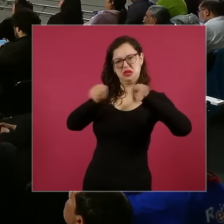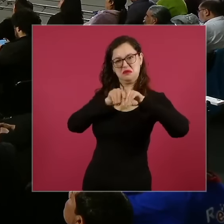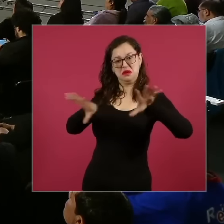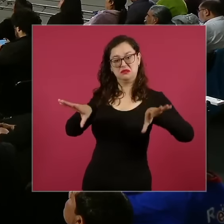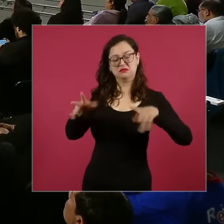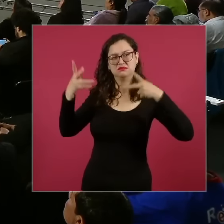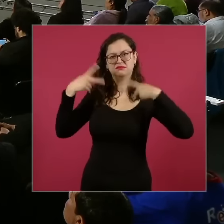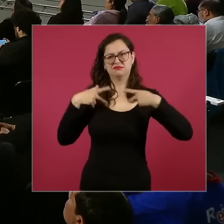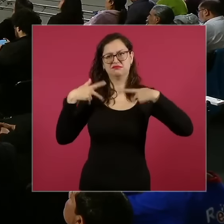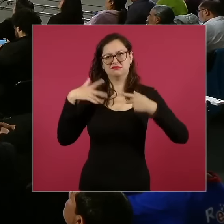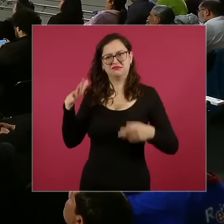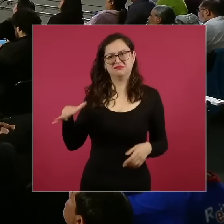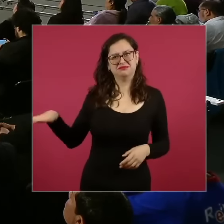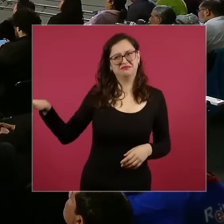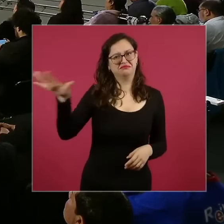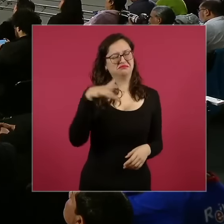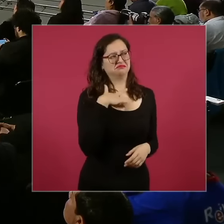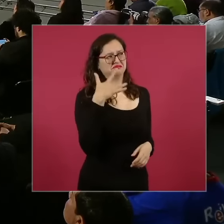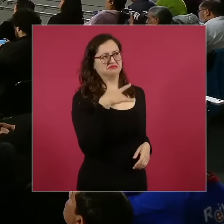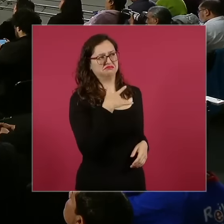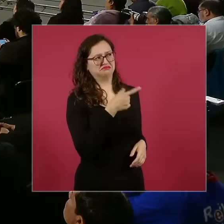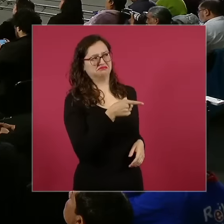que el pueblo es sabio.